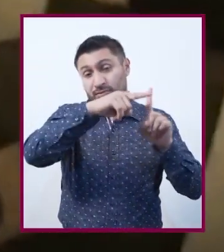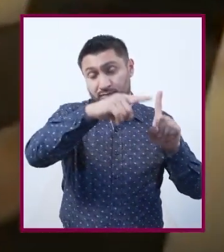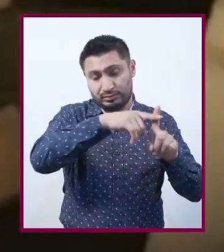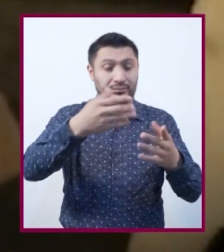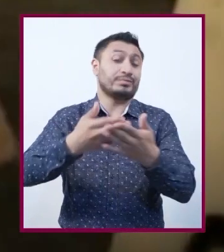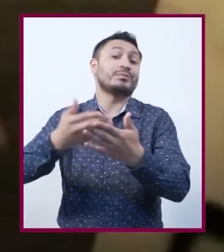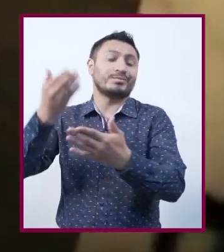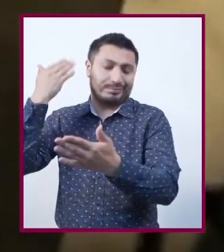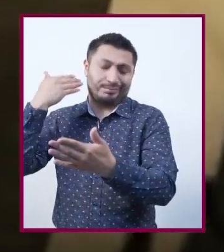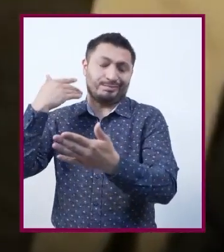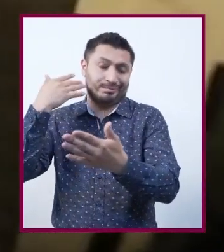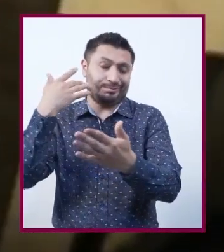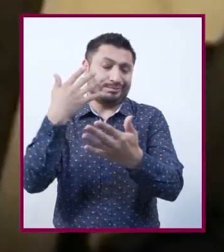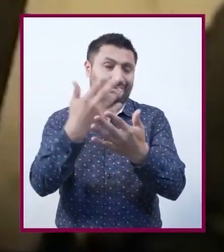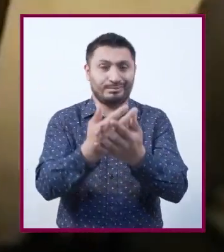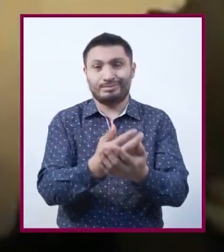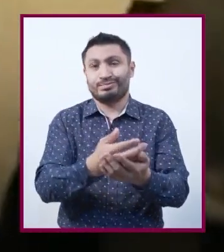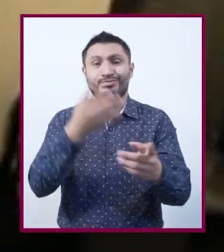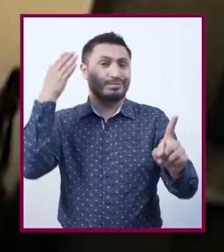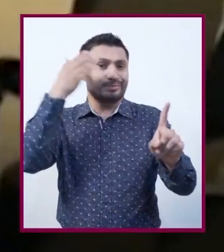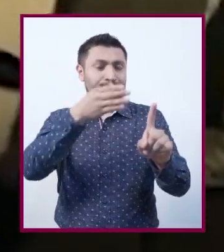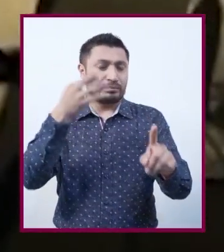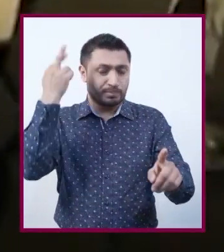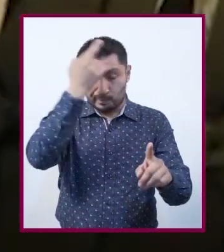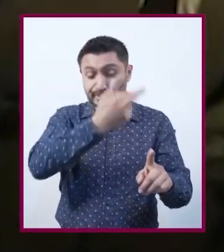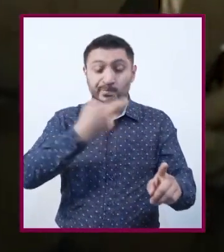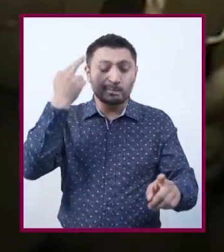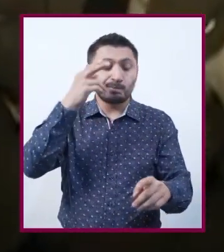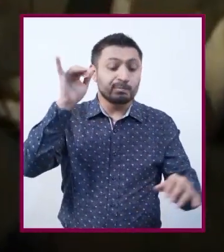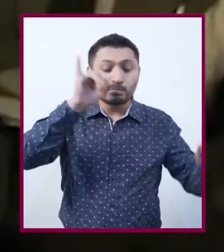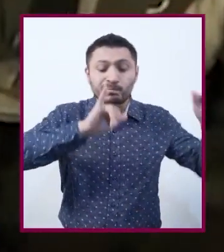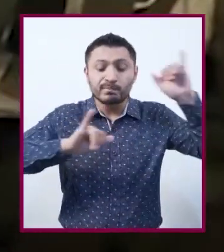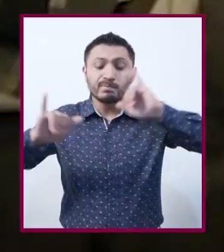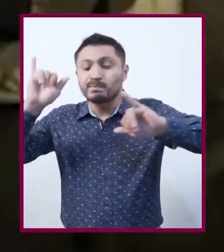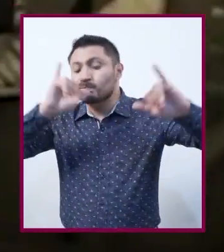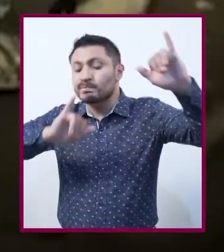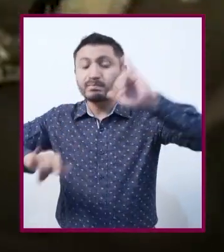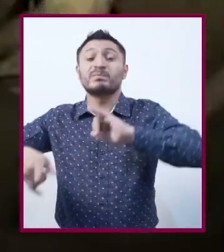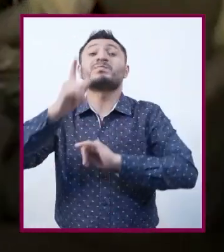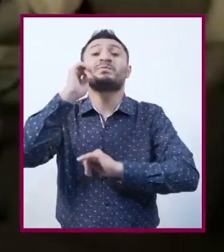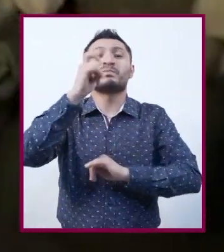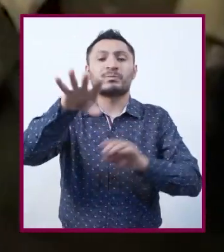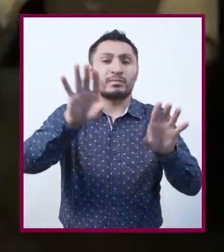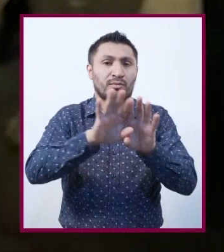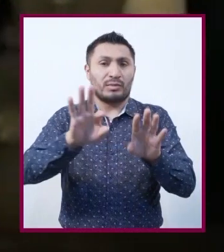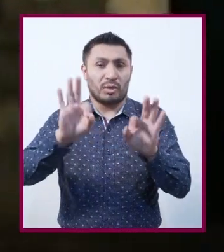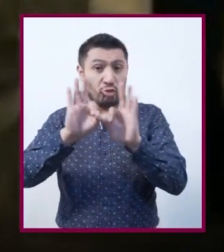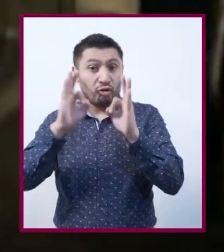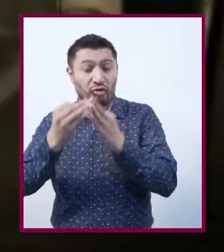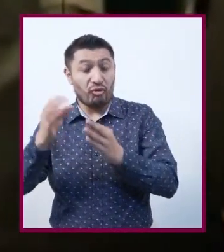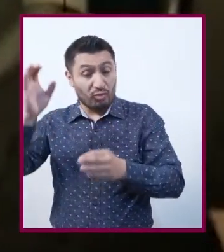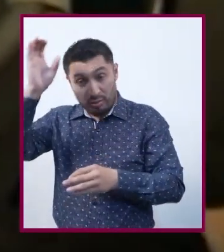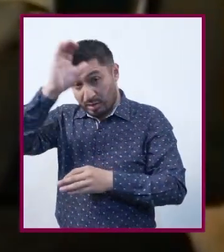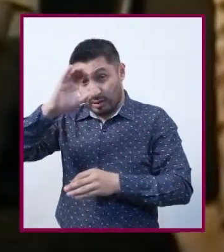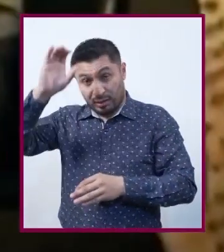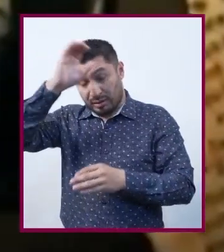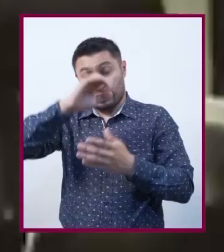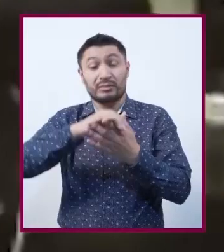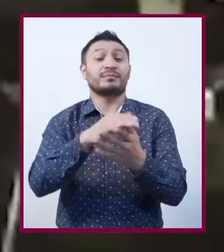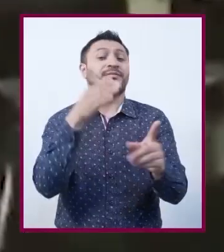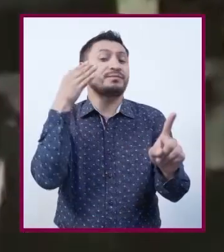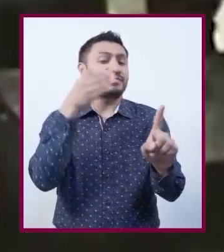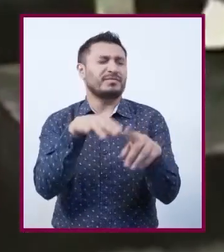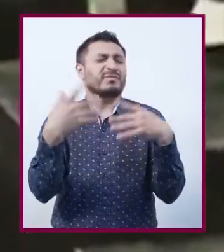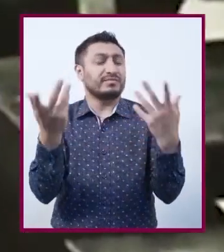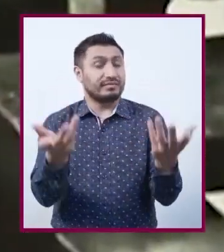la época, centradas en la observación y la experimentación, es decir, en el método científico. El